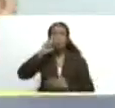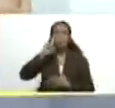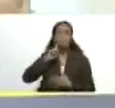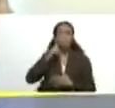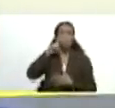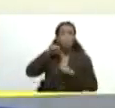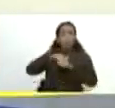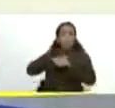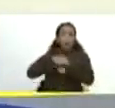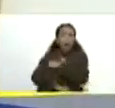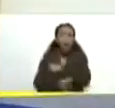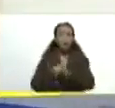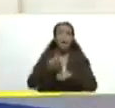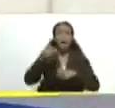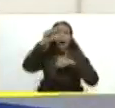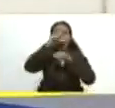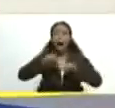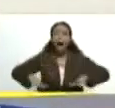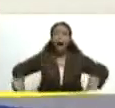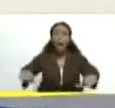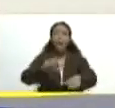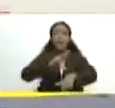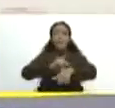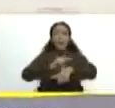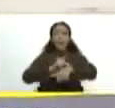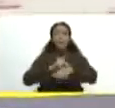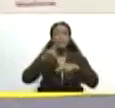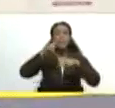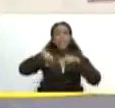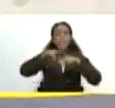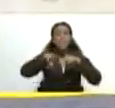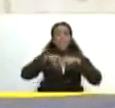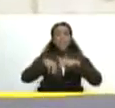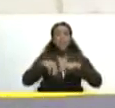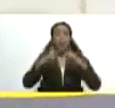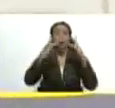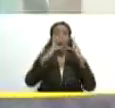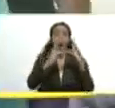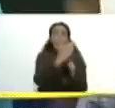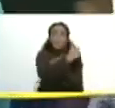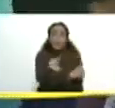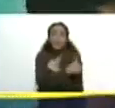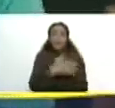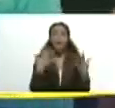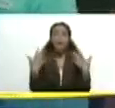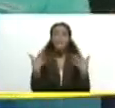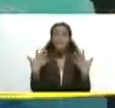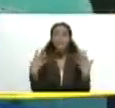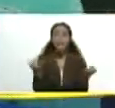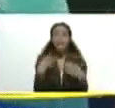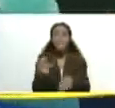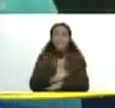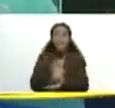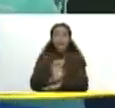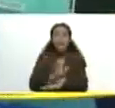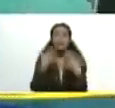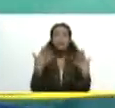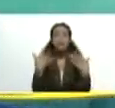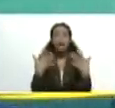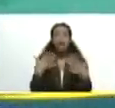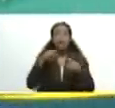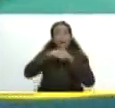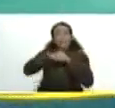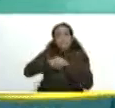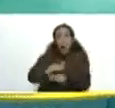área de pediatría, área de hospitalización, área de emergencia para asegurar la atención a nuestra paciente